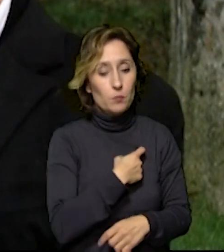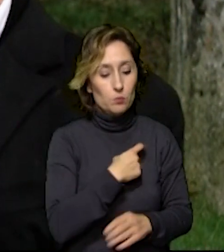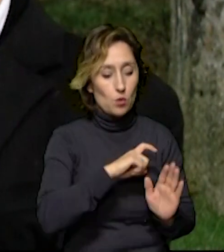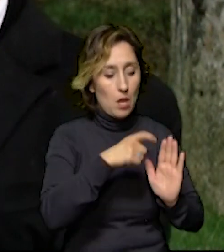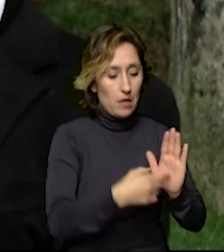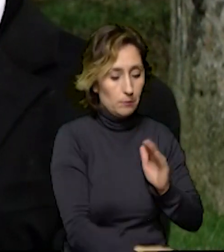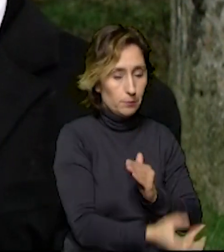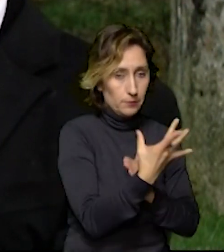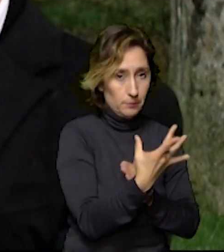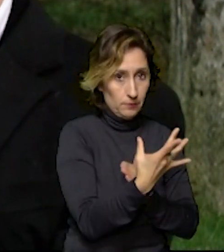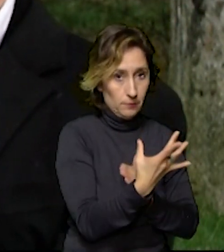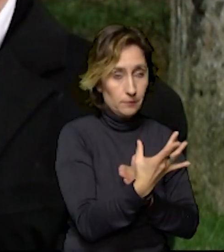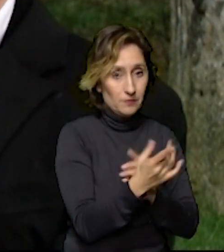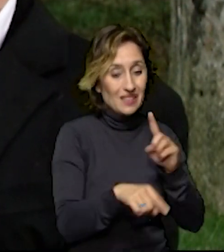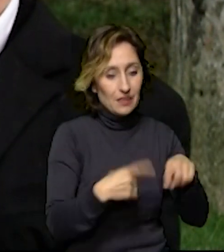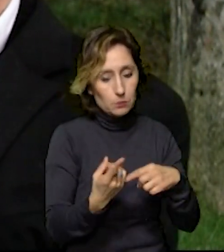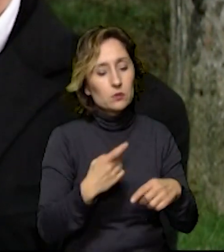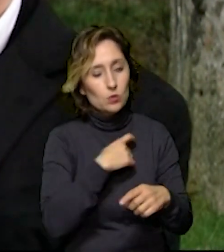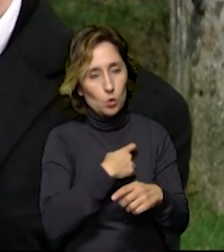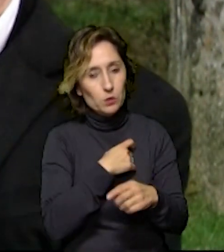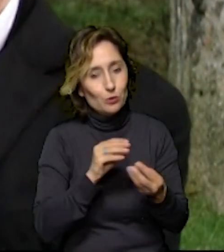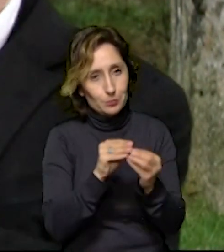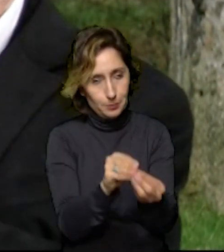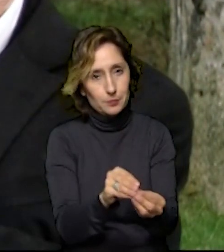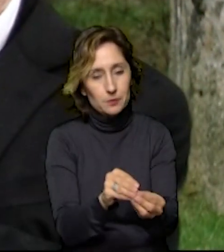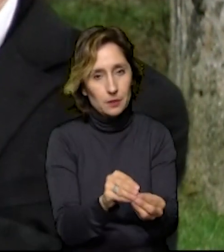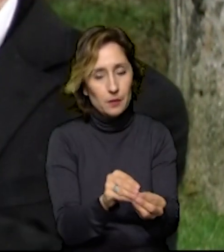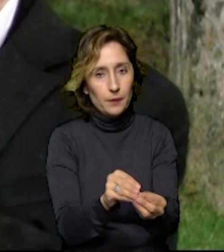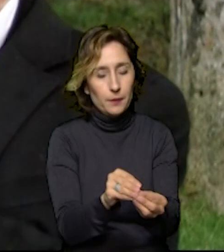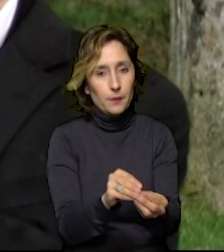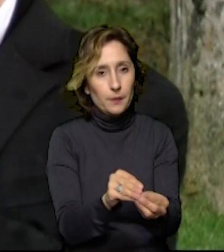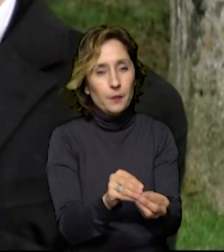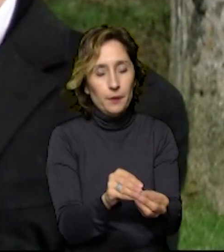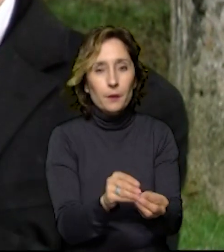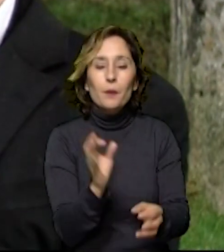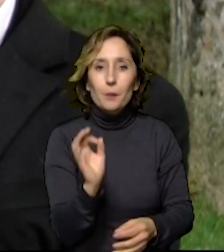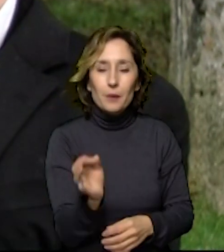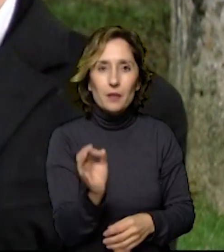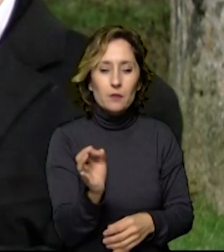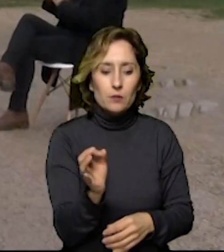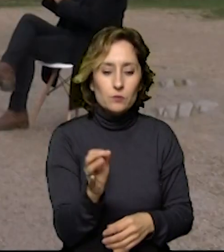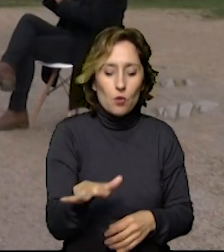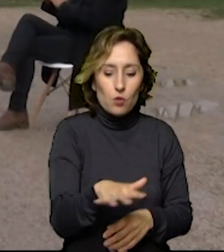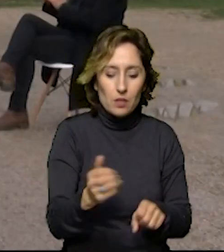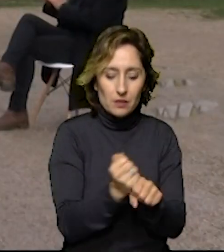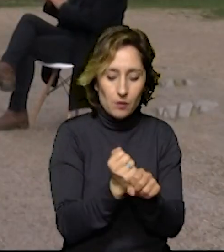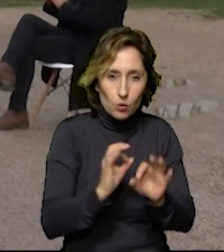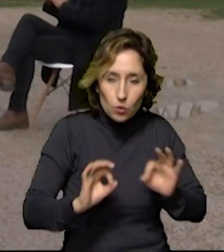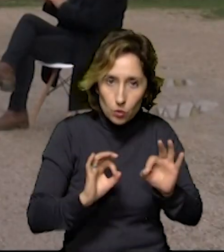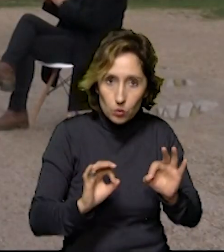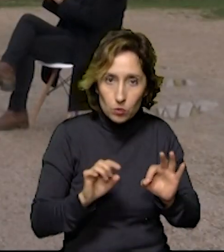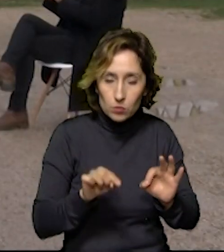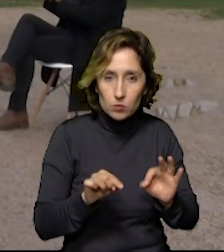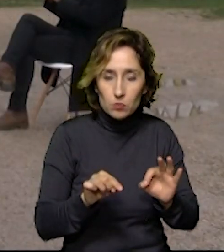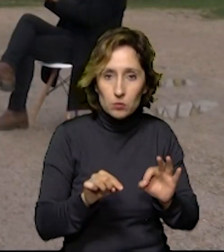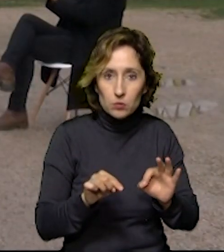ley y desarrollar esa comisión. Es verdad que tenemos un campo de trabajo concreto que nos indica